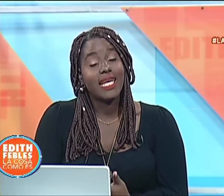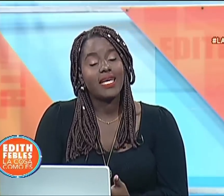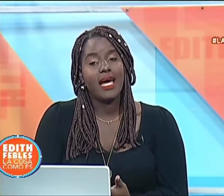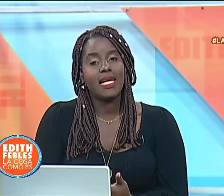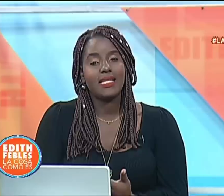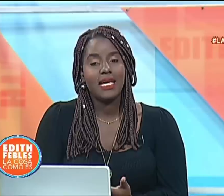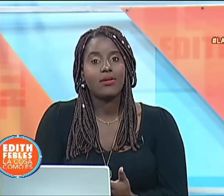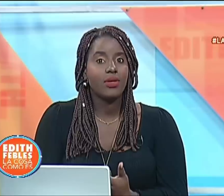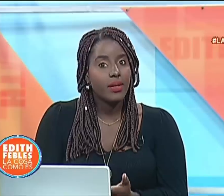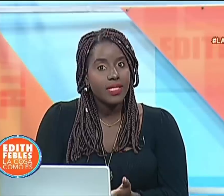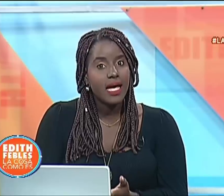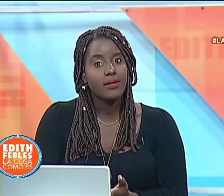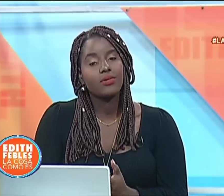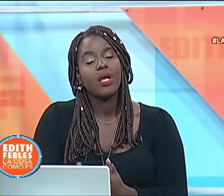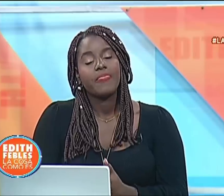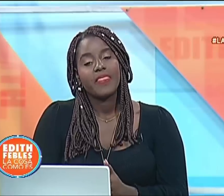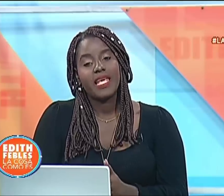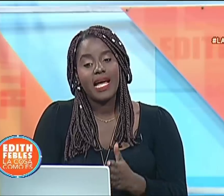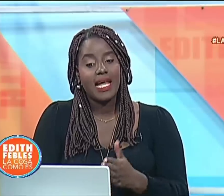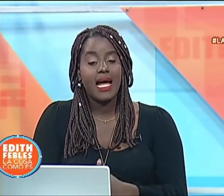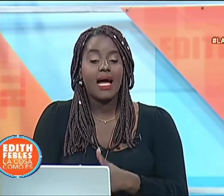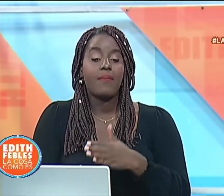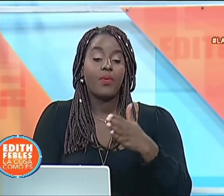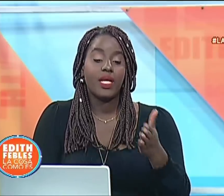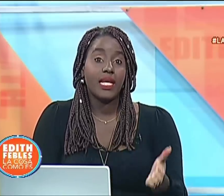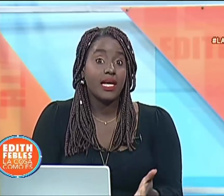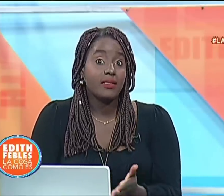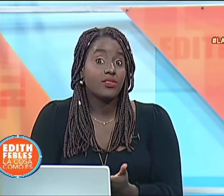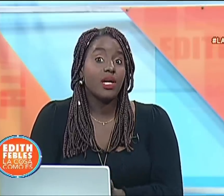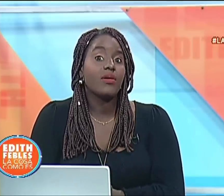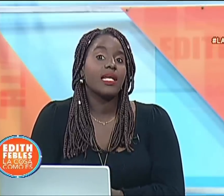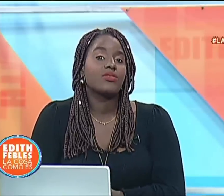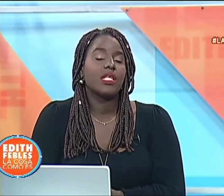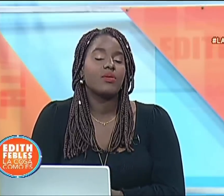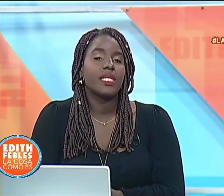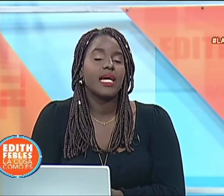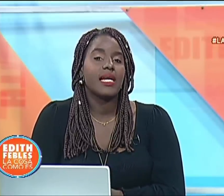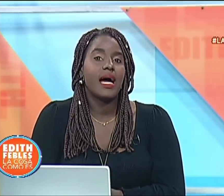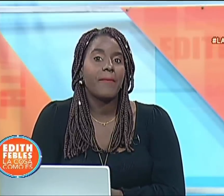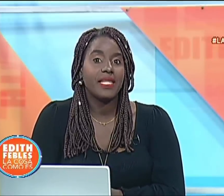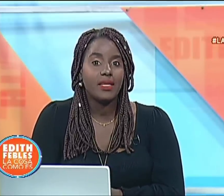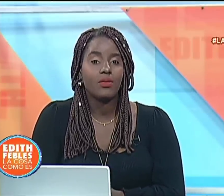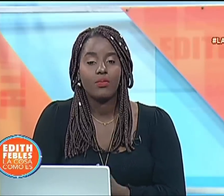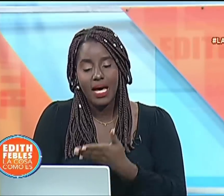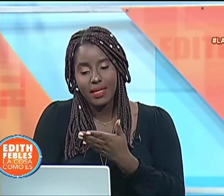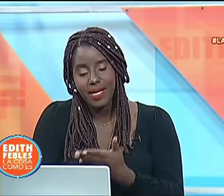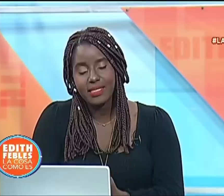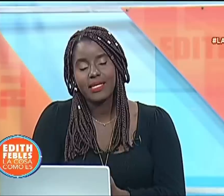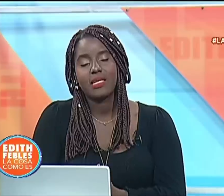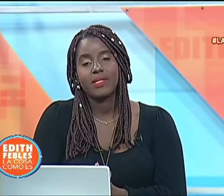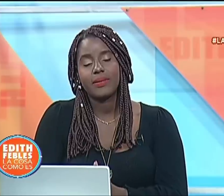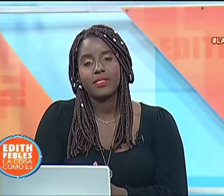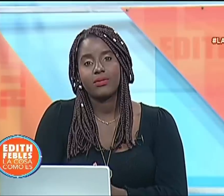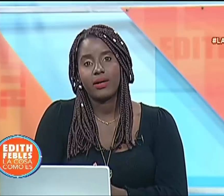que analizarlo y revisarlos de cara a poner en ejercicio algo que la sociedad dominicana ha pedido. Además de